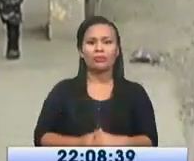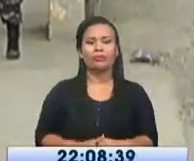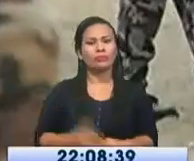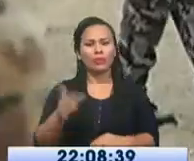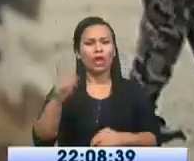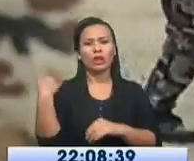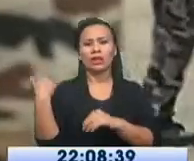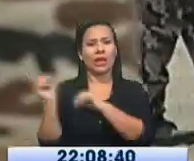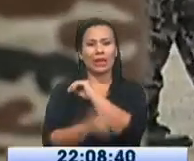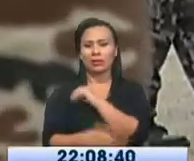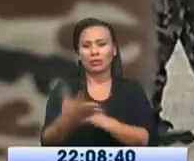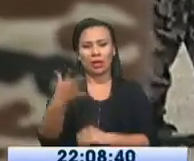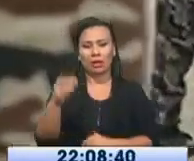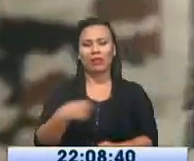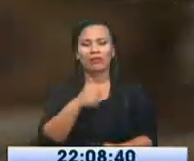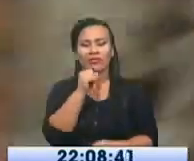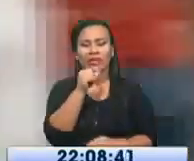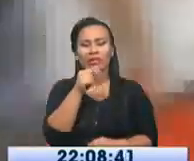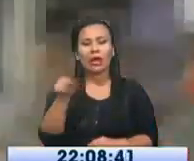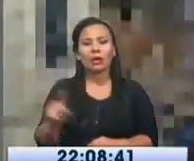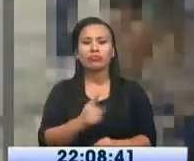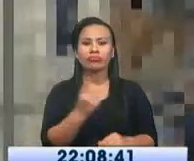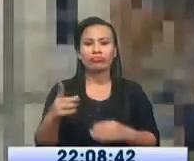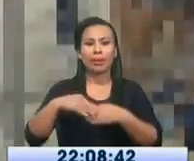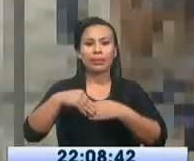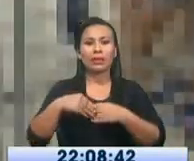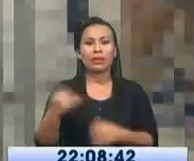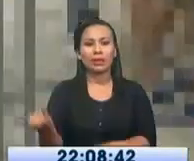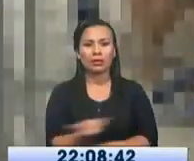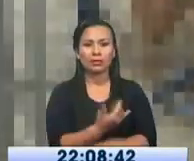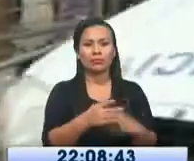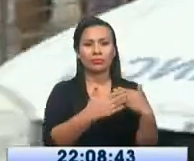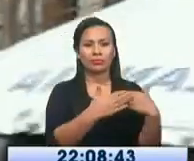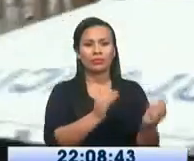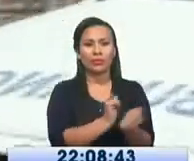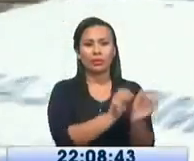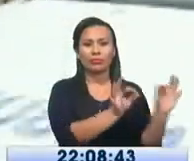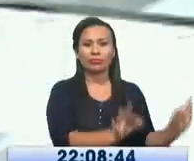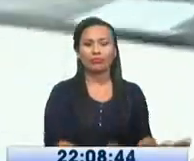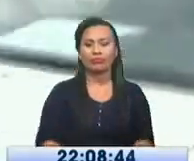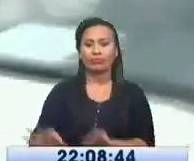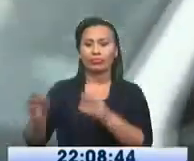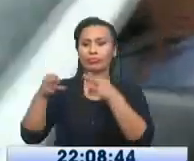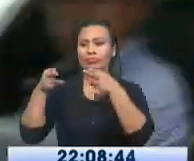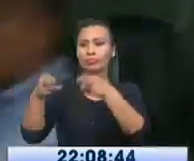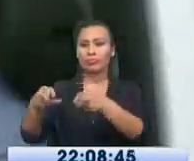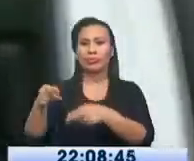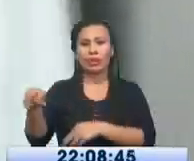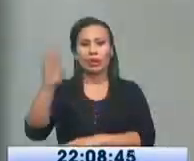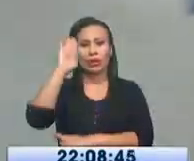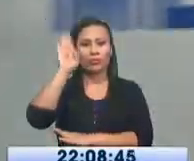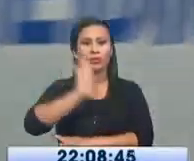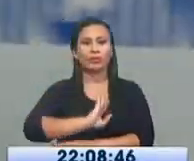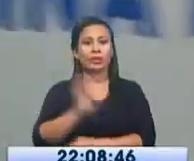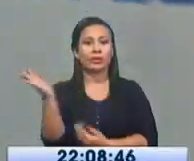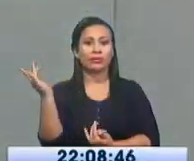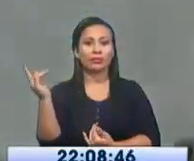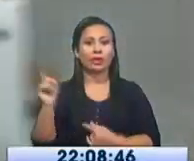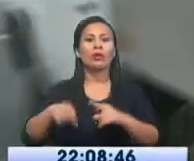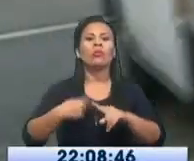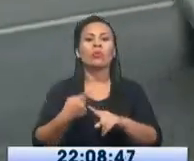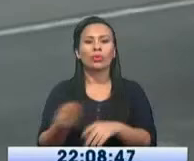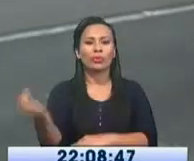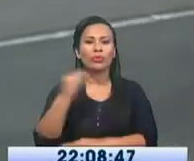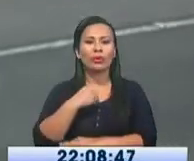sentenciados todavía. El vehículo de medicina legal trasladó el cadáver hasta la morgue policial, donde se espera confirmar